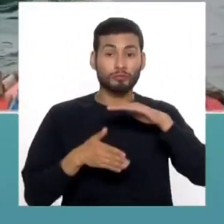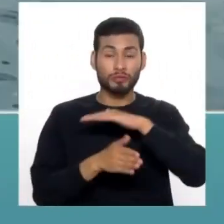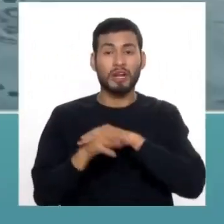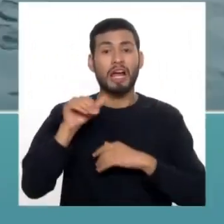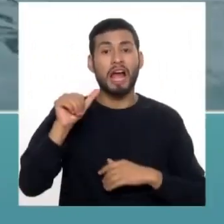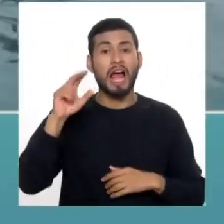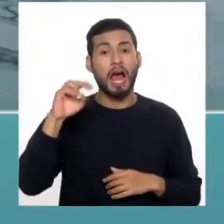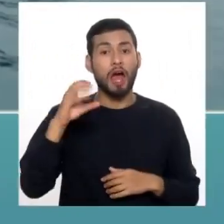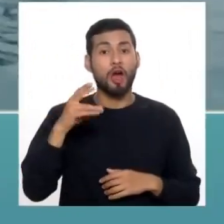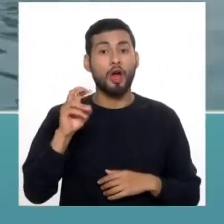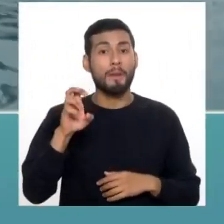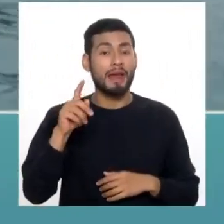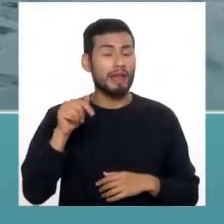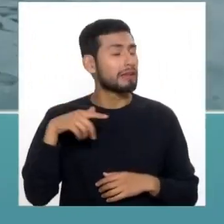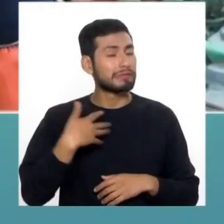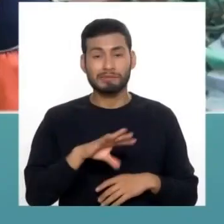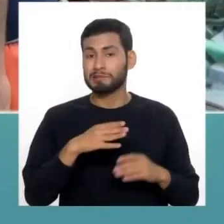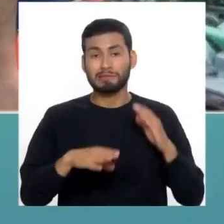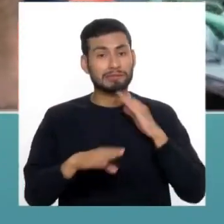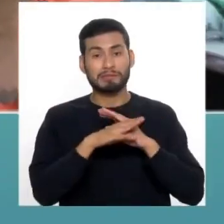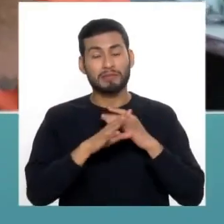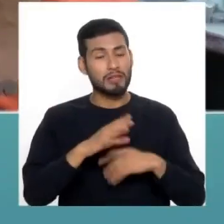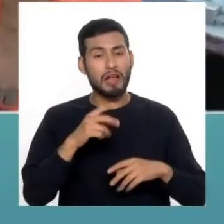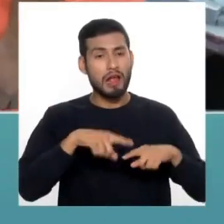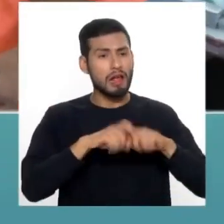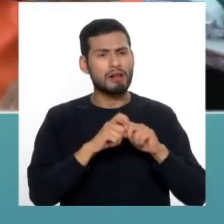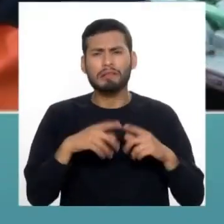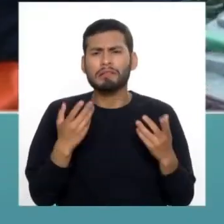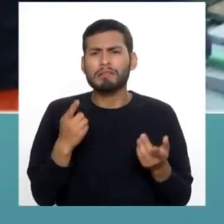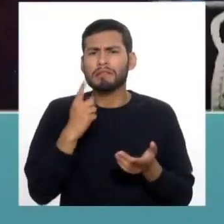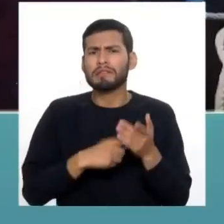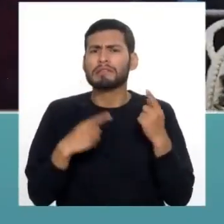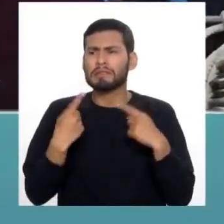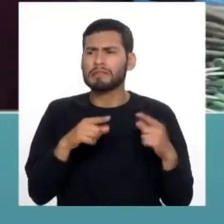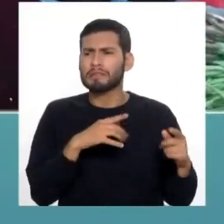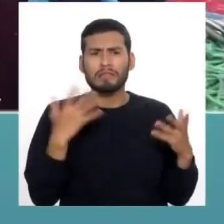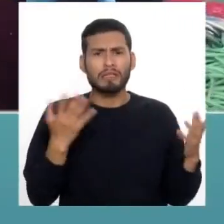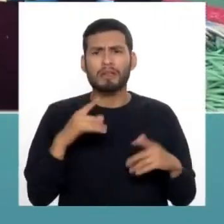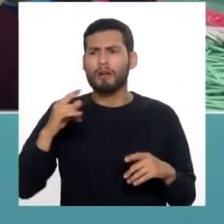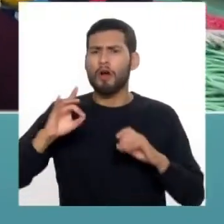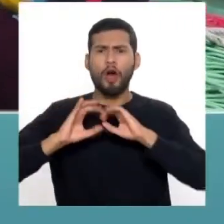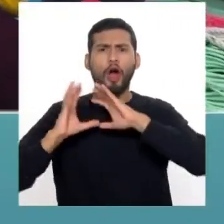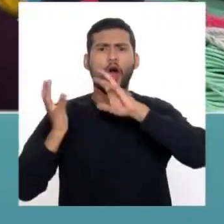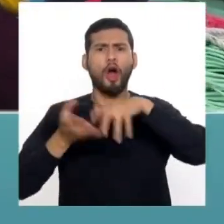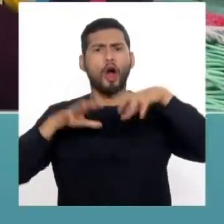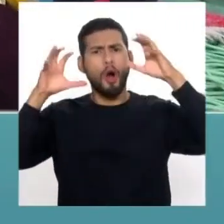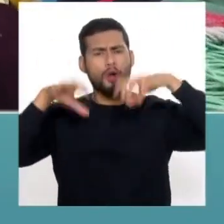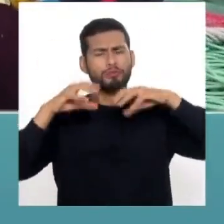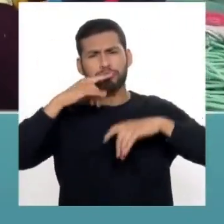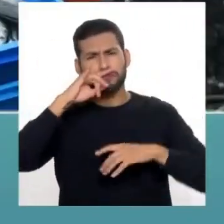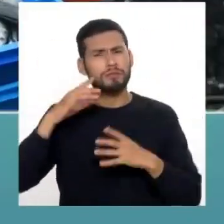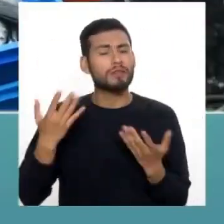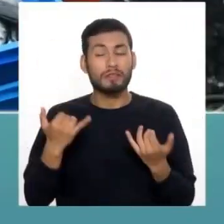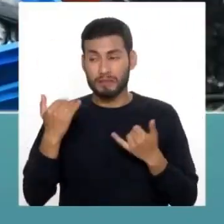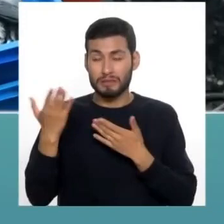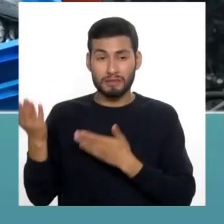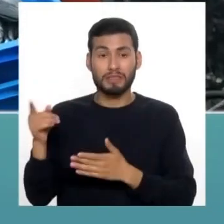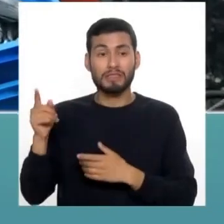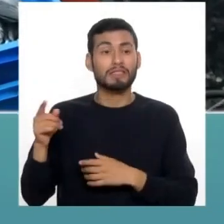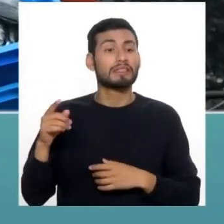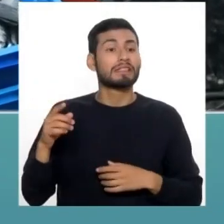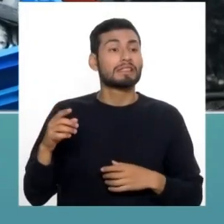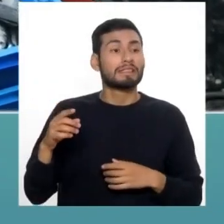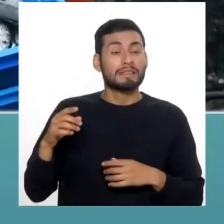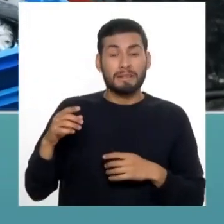impacto económico y cuáles son las precauciones frente al niño global? Y para ello tendremos la presencia de Juan Carlos Sueiro, él es director de